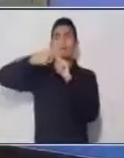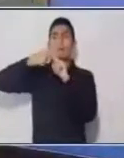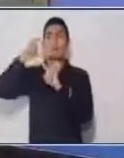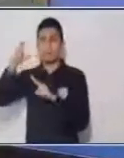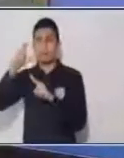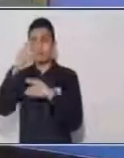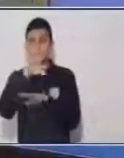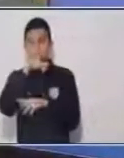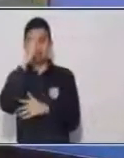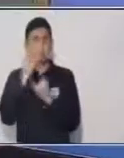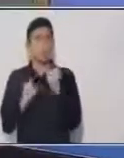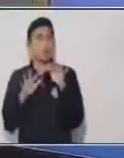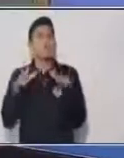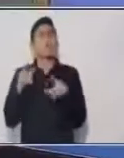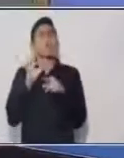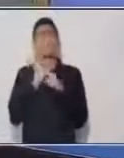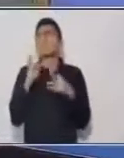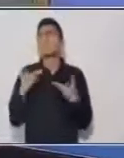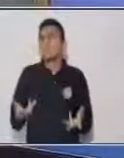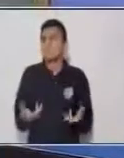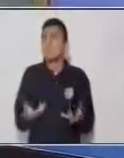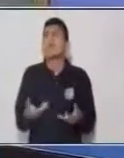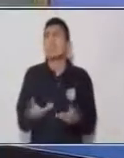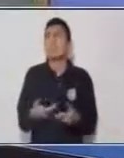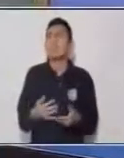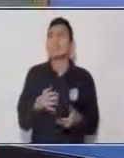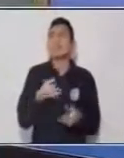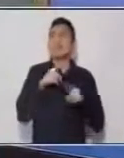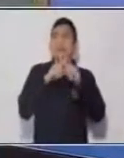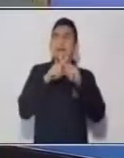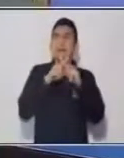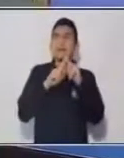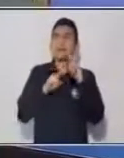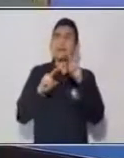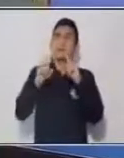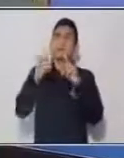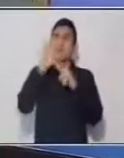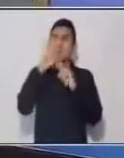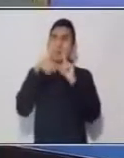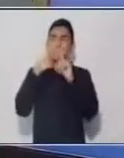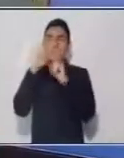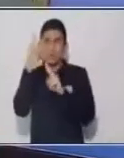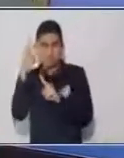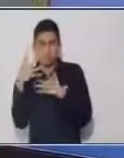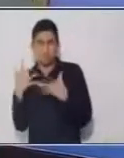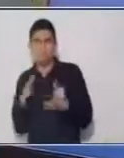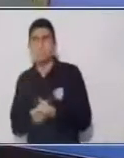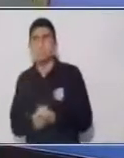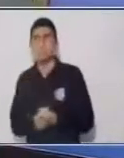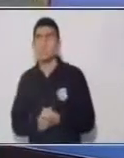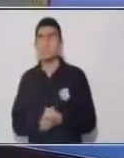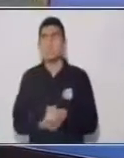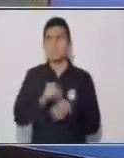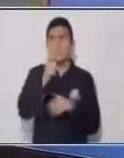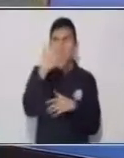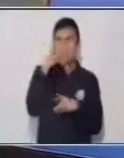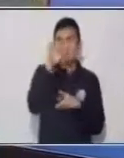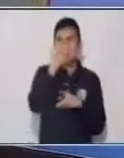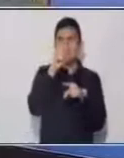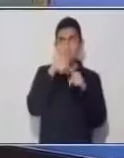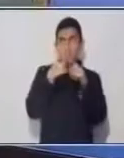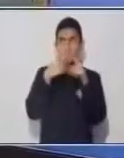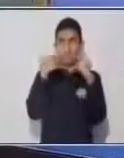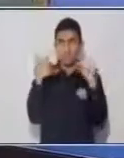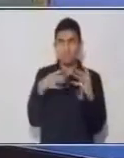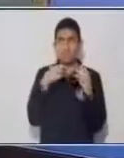Y nuestra función original era x al cubo más 2. Démonos cuenta que cuando se